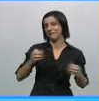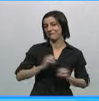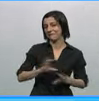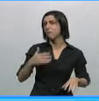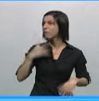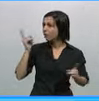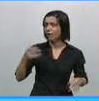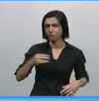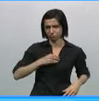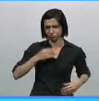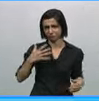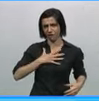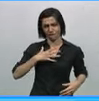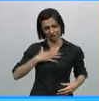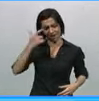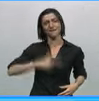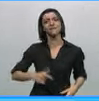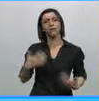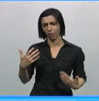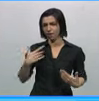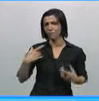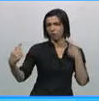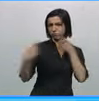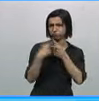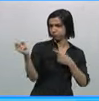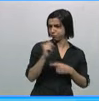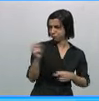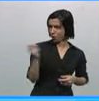Pero, así que si te parece bien, un día podemos combinar.